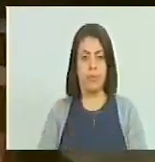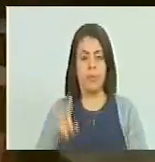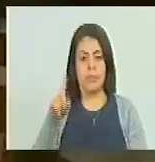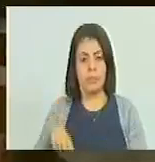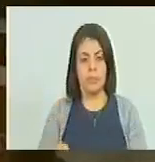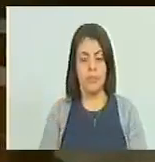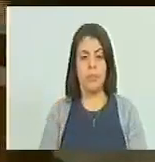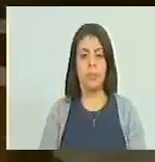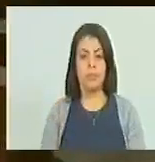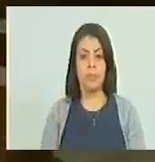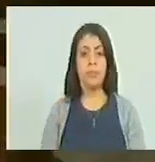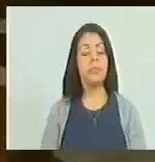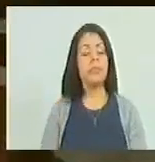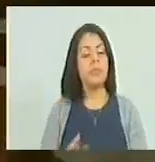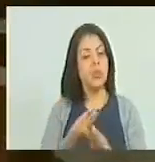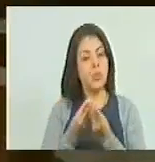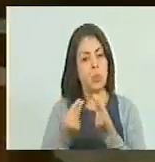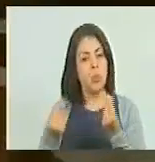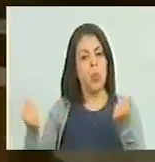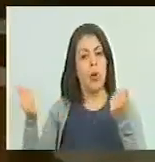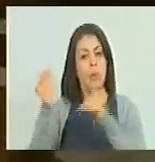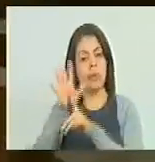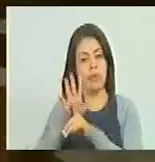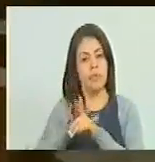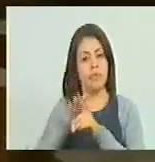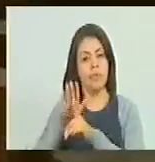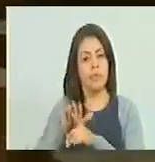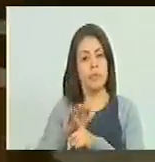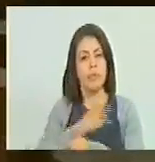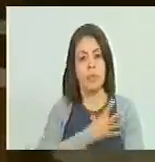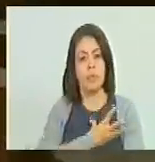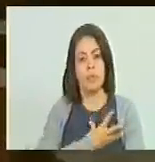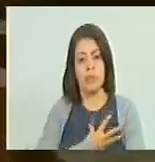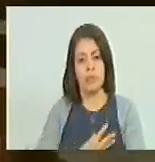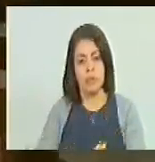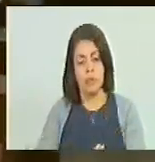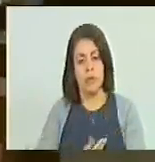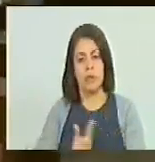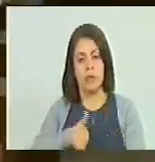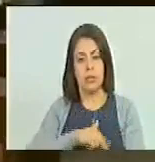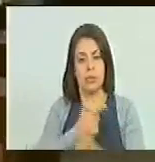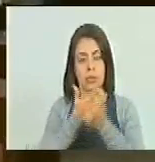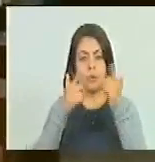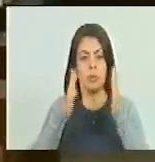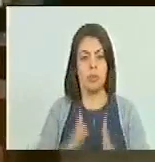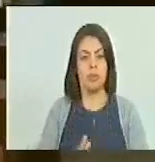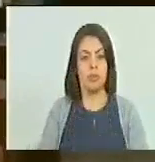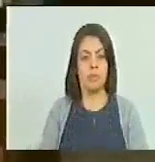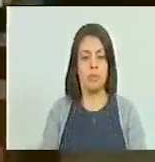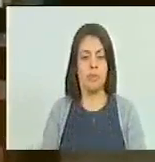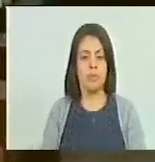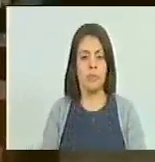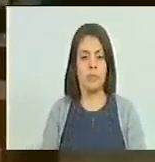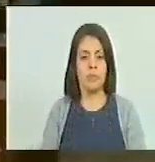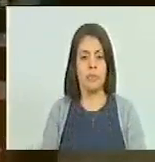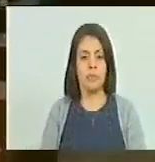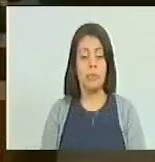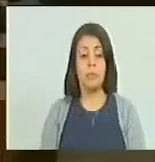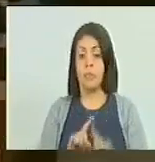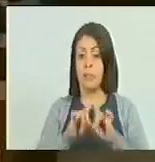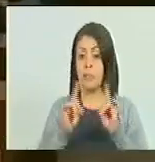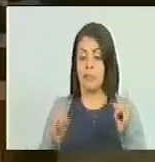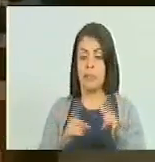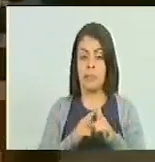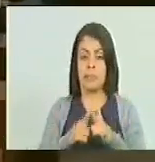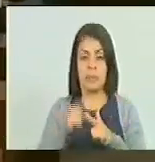tu amistad y tu nobleza hizo menor la tristeza de nuestro libertador. Pero en